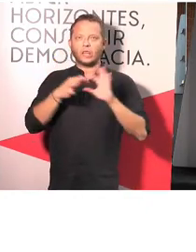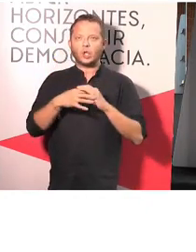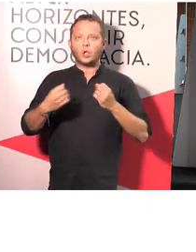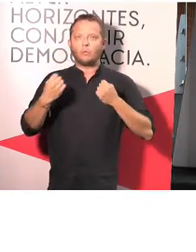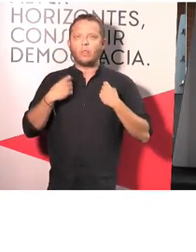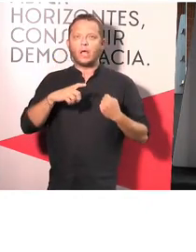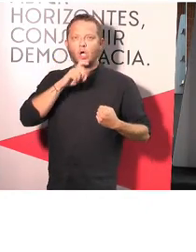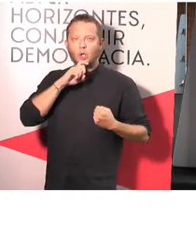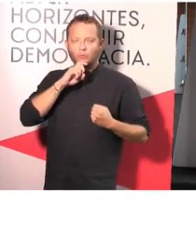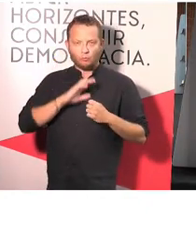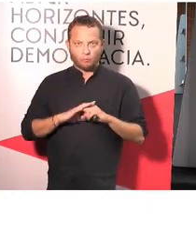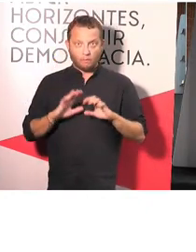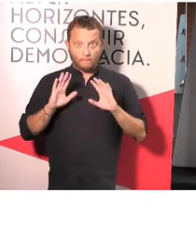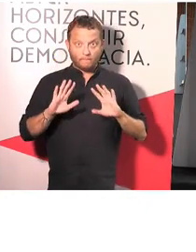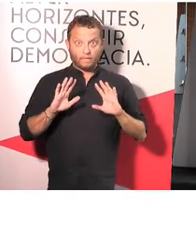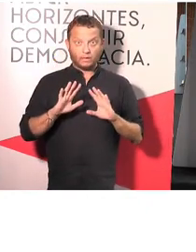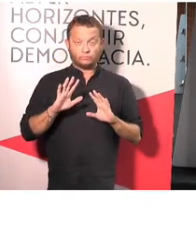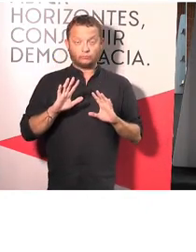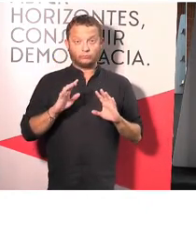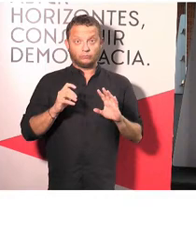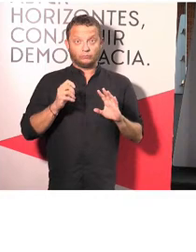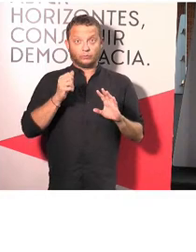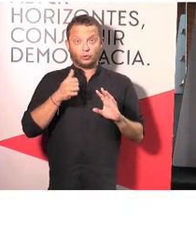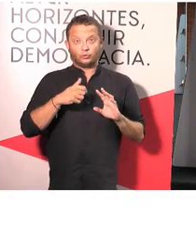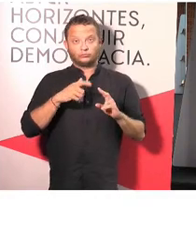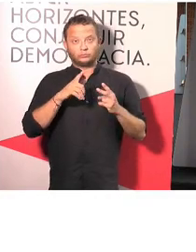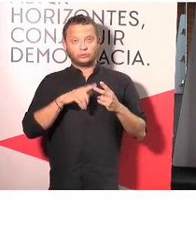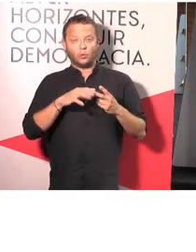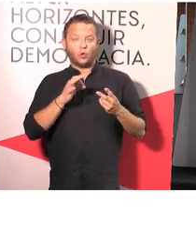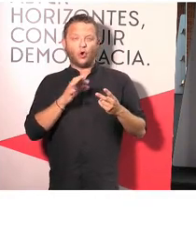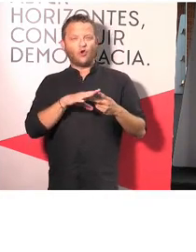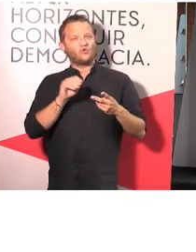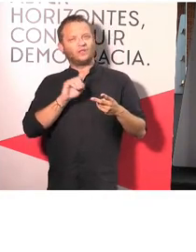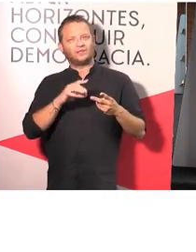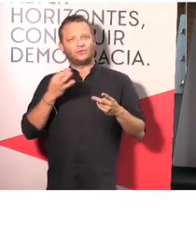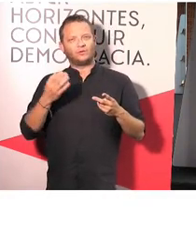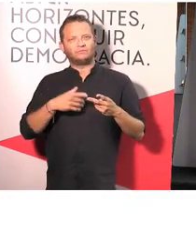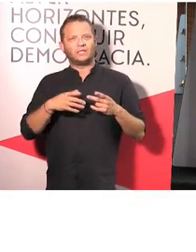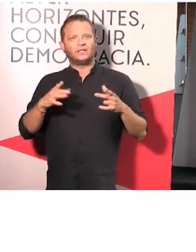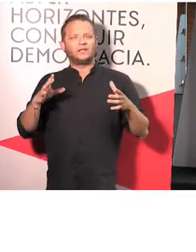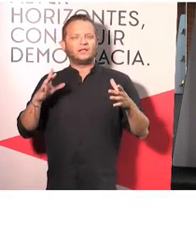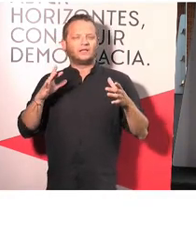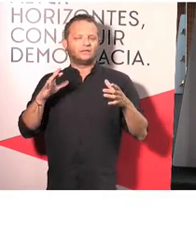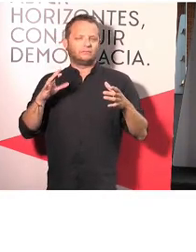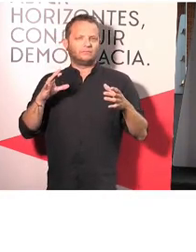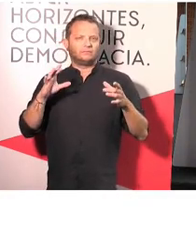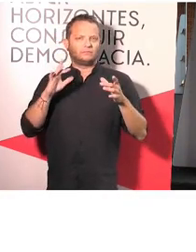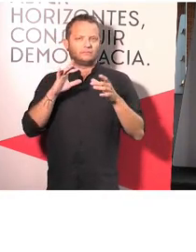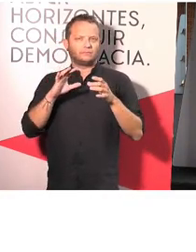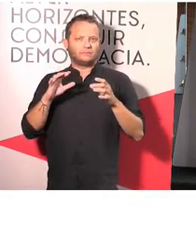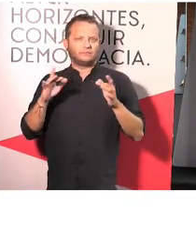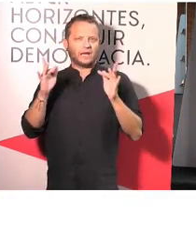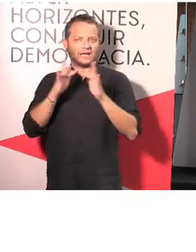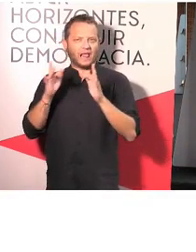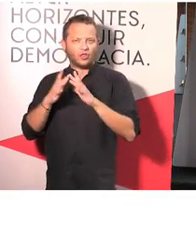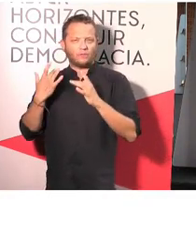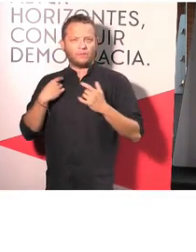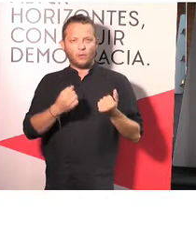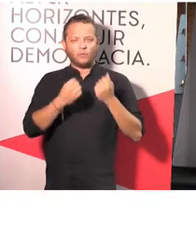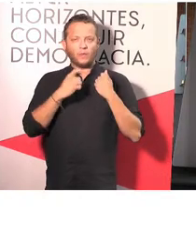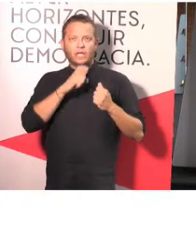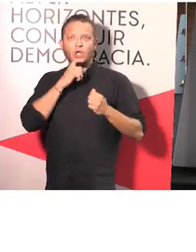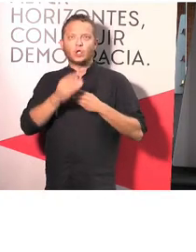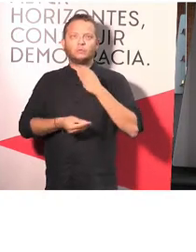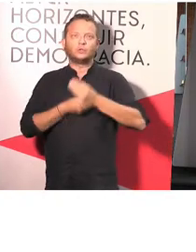poder. Pero se deja un poco en el segundo plano, o no se entiende cuánto en las relaciones de poder juega un rol muy importante cómo